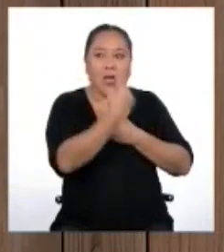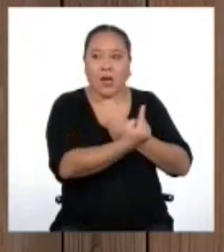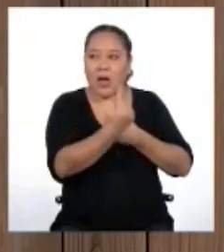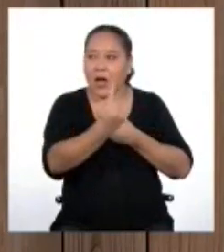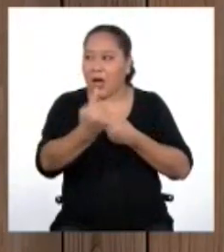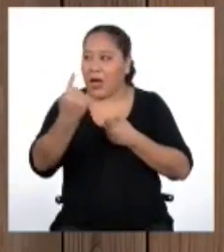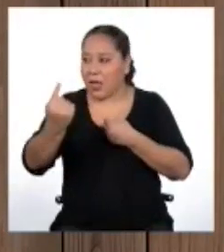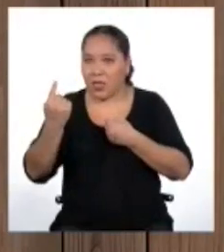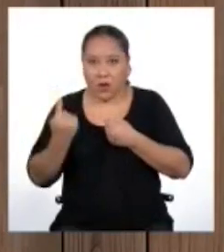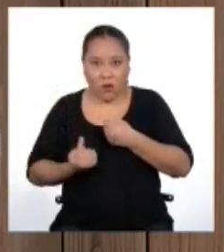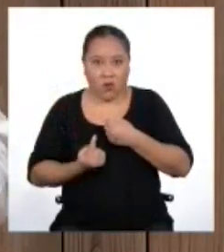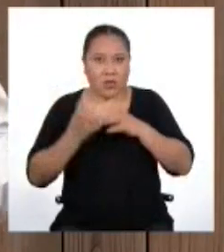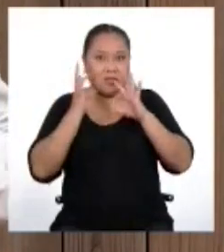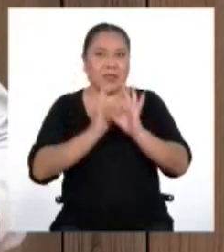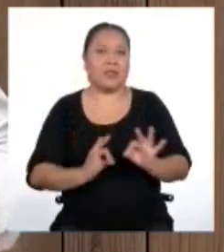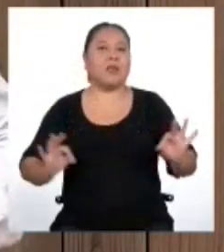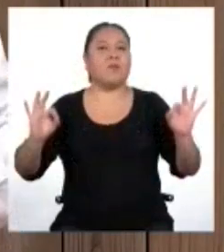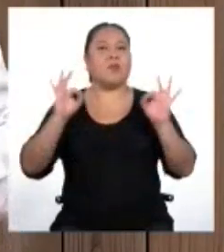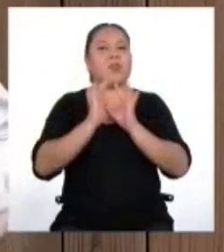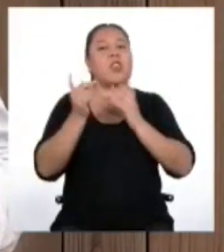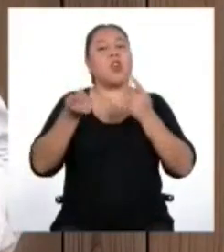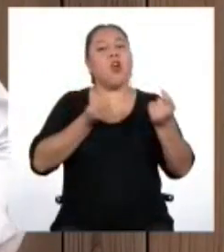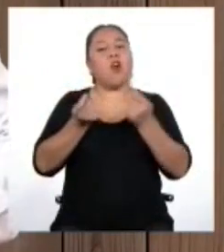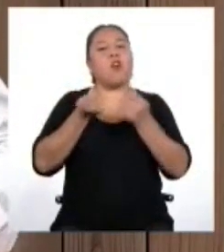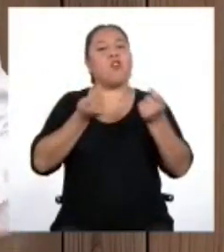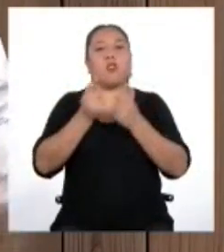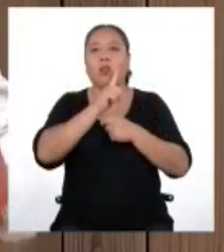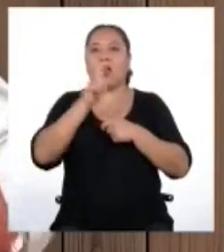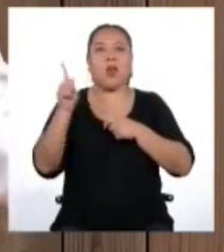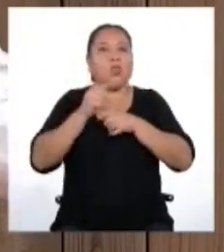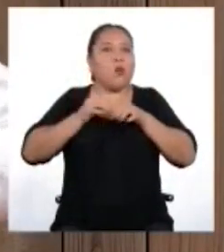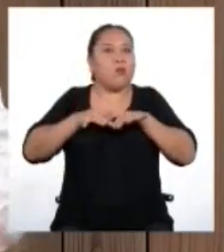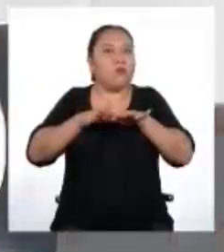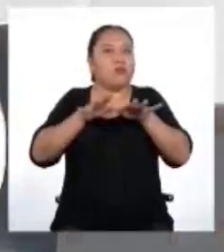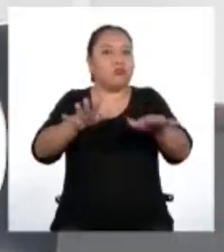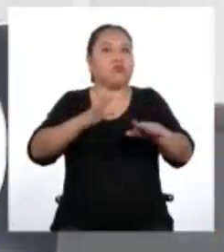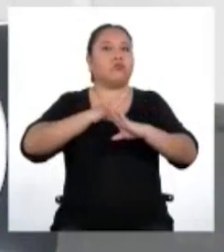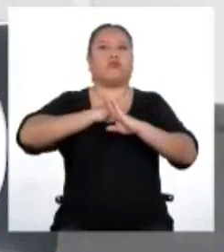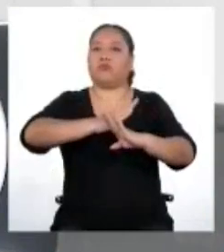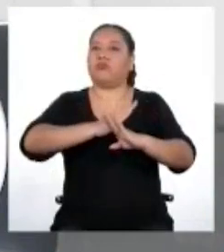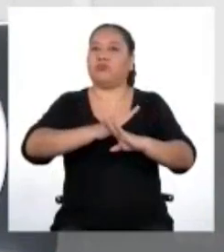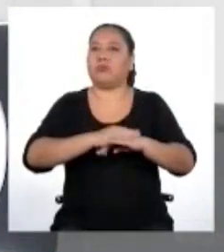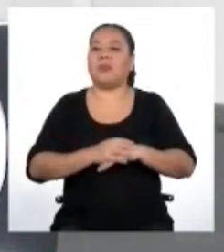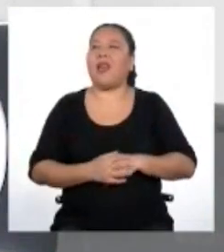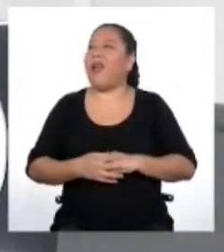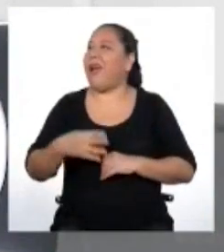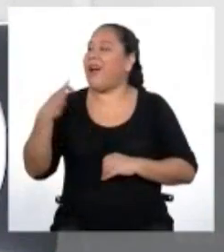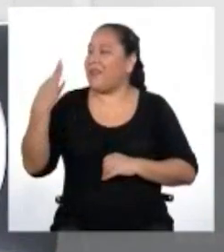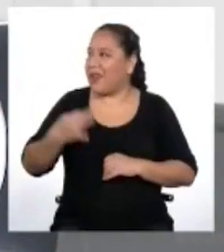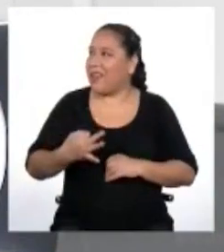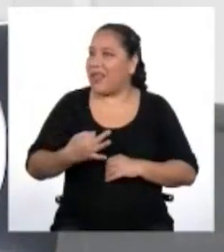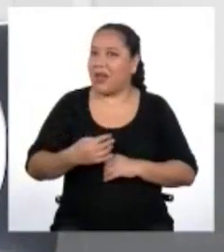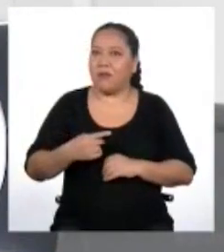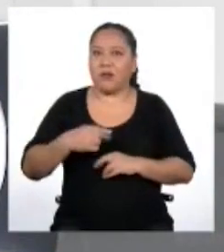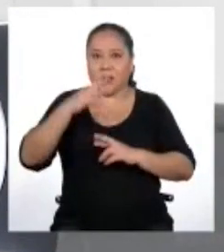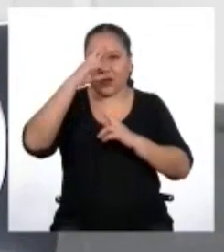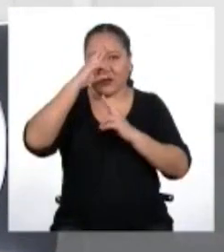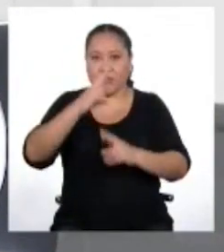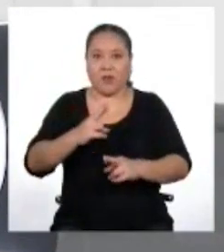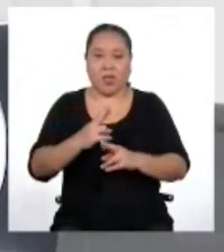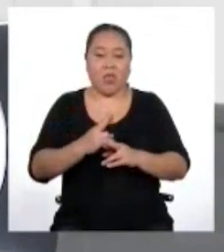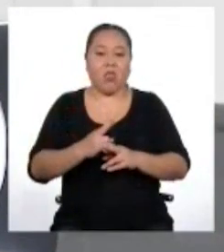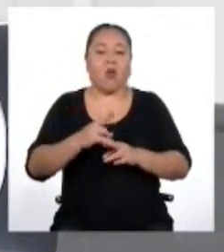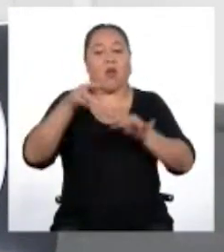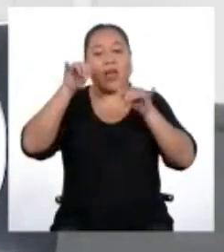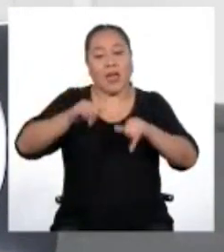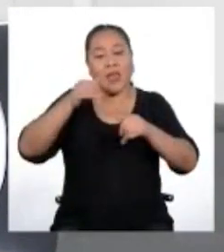una, es muy importante en el control de la propagación de esta pandemia. Claro, por ejemplo, cumplir con quedarnos en casa